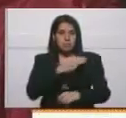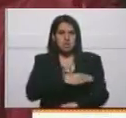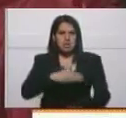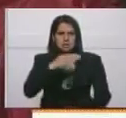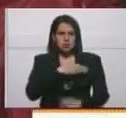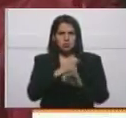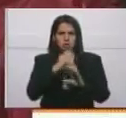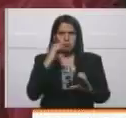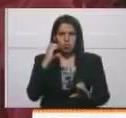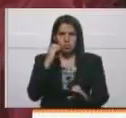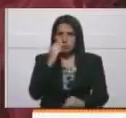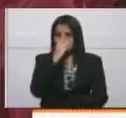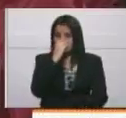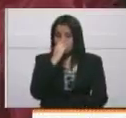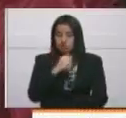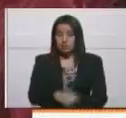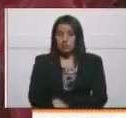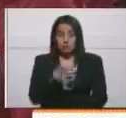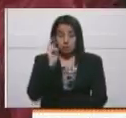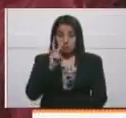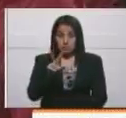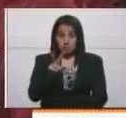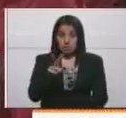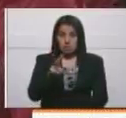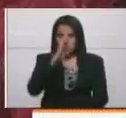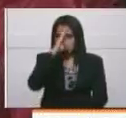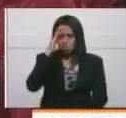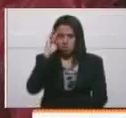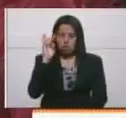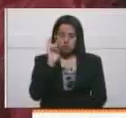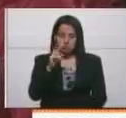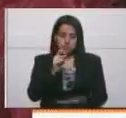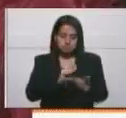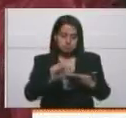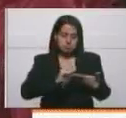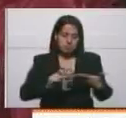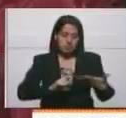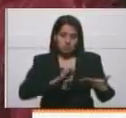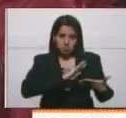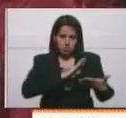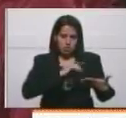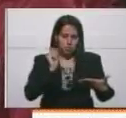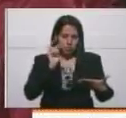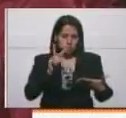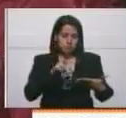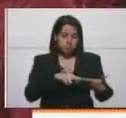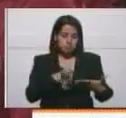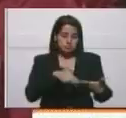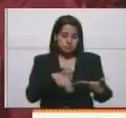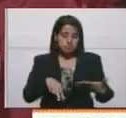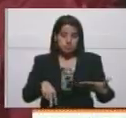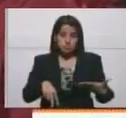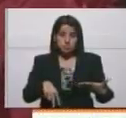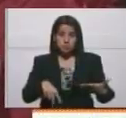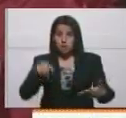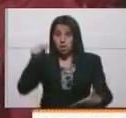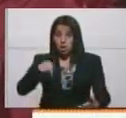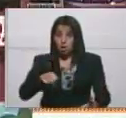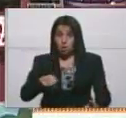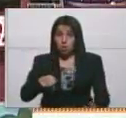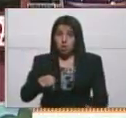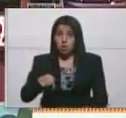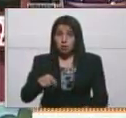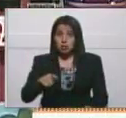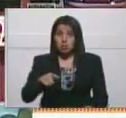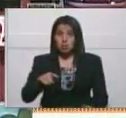ejemplo. Y fíjate, Diosdado, yo tengo aquí en mi mano, ¿no? Yo tenía hoy el